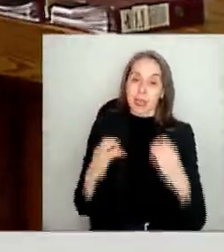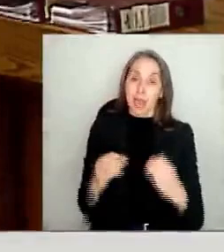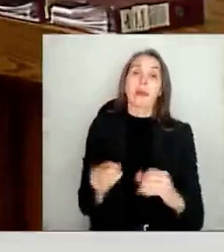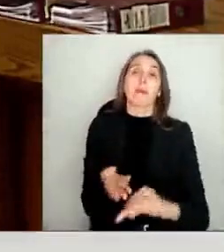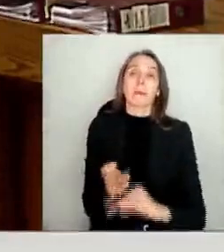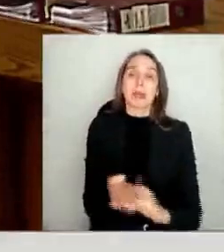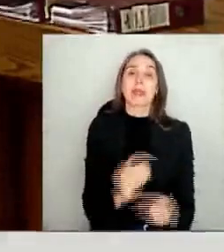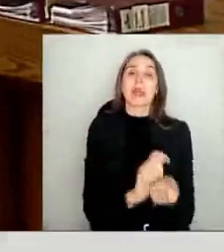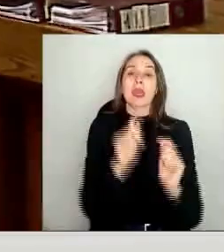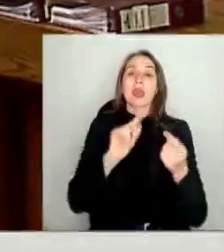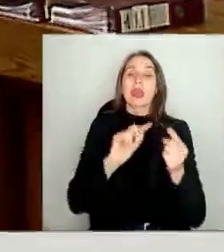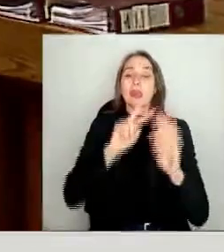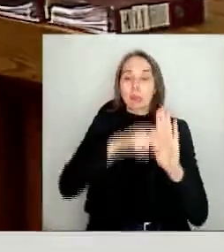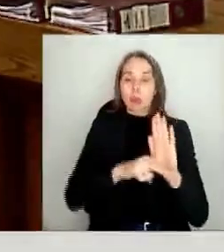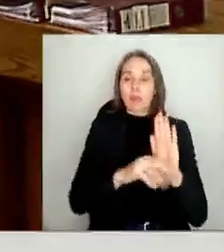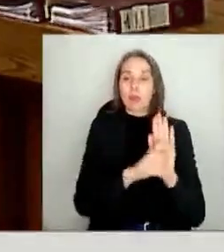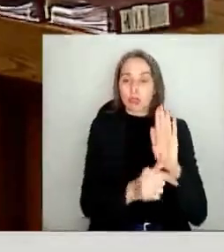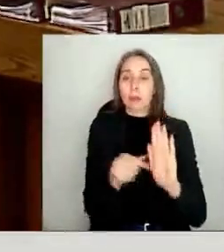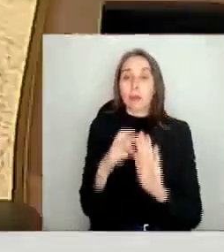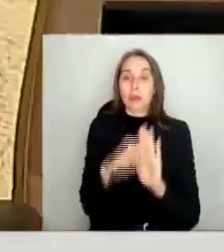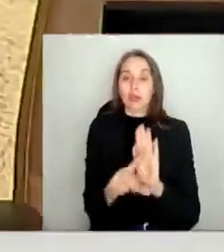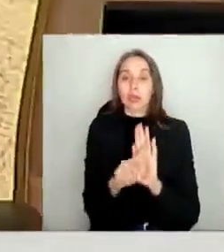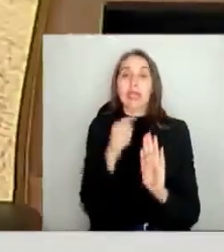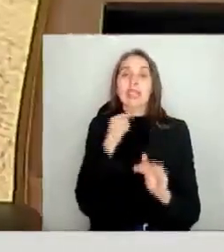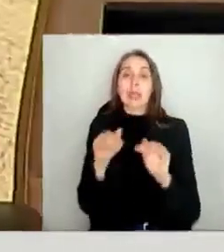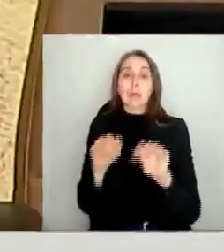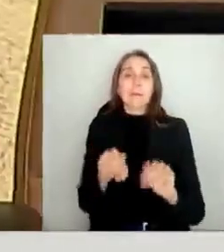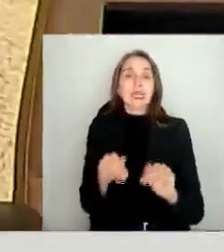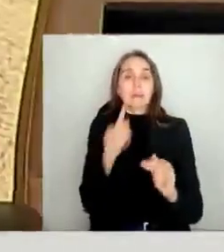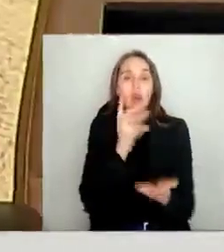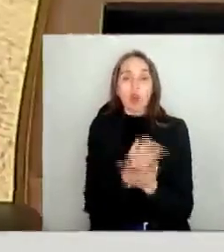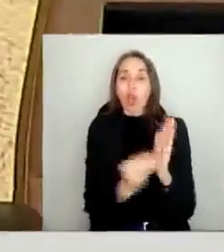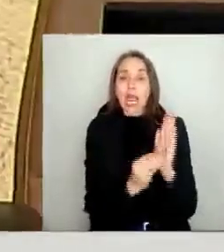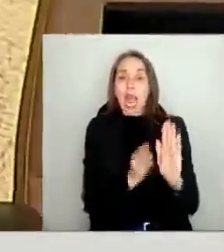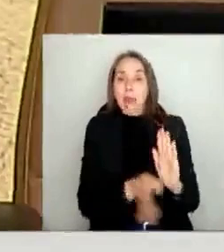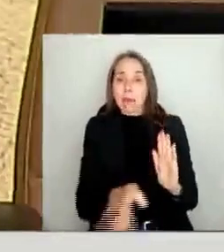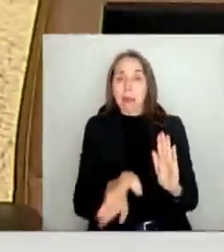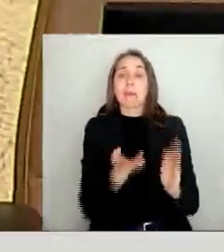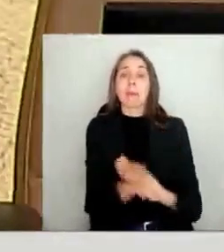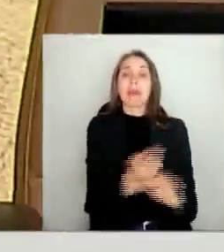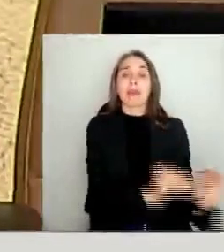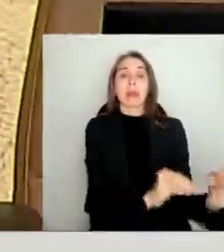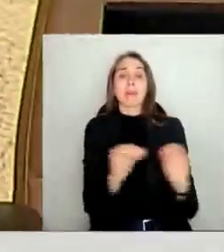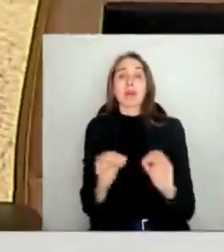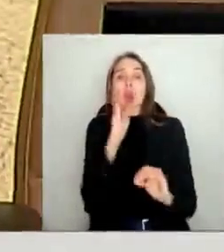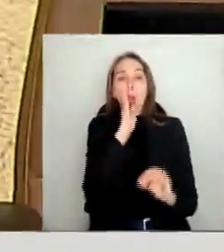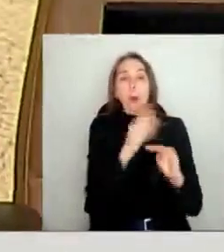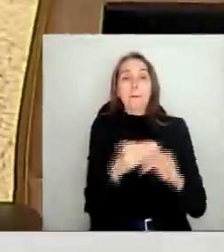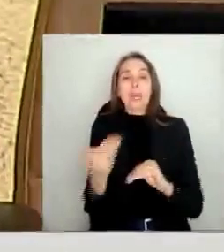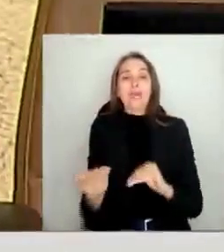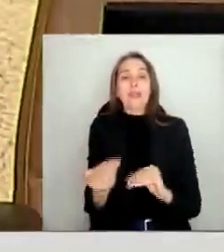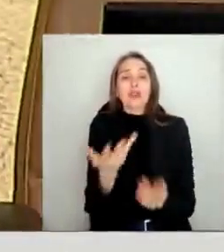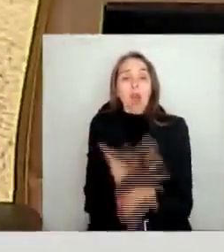proyecto de ley lo que hace es mantener lo que ya está y solamente está solicitando una prórroga de un beneficio que ya existe por lo tanto